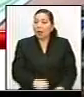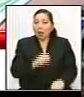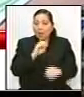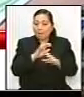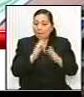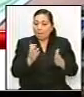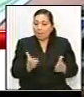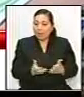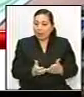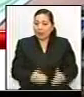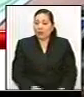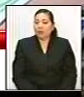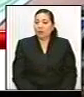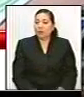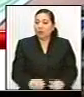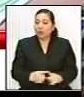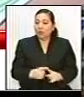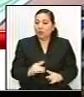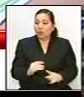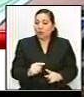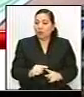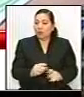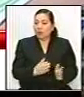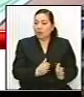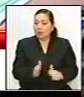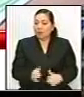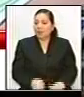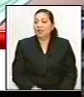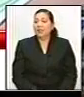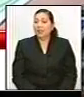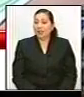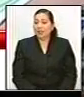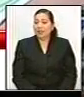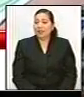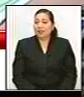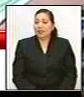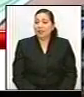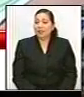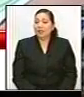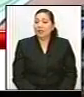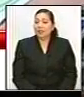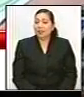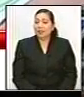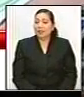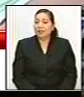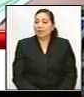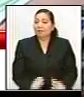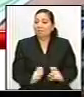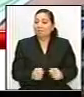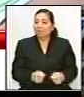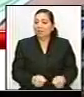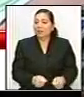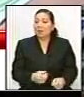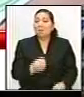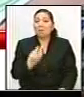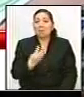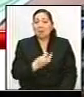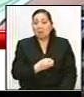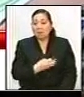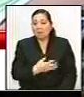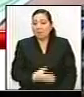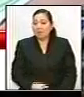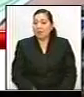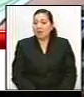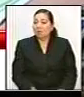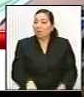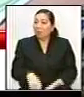de totus, y aparte de eso, lo que sobra, le damos el día de la madre, aunque sea una